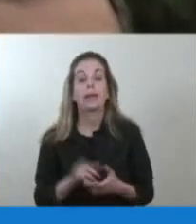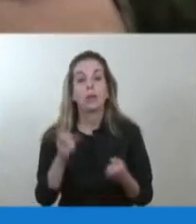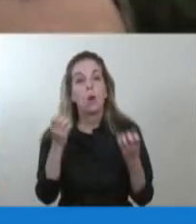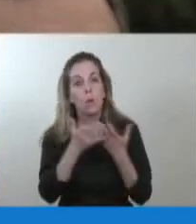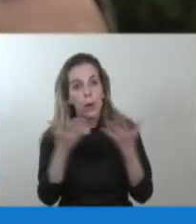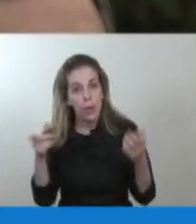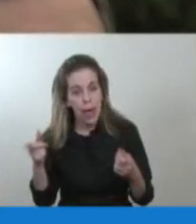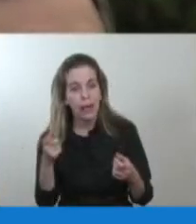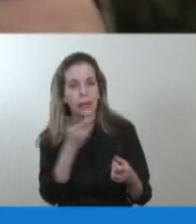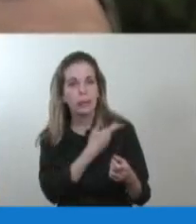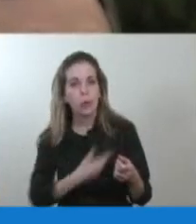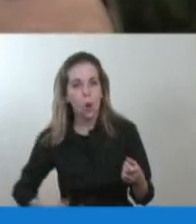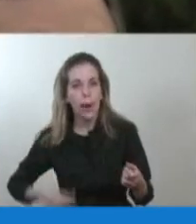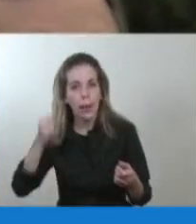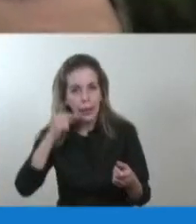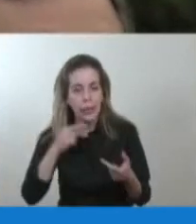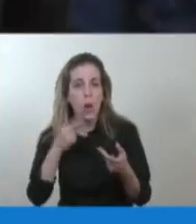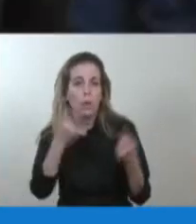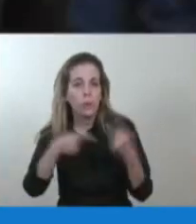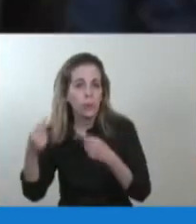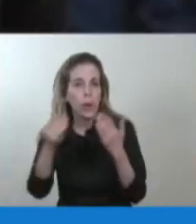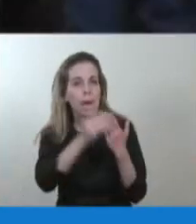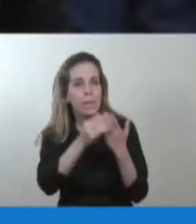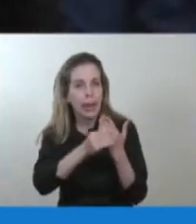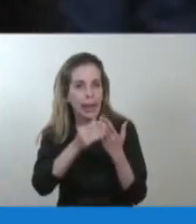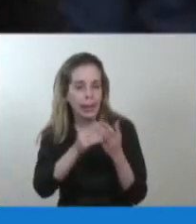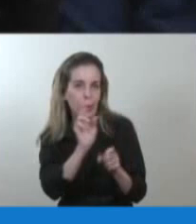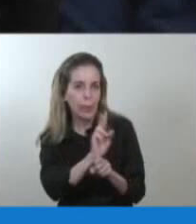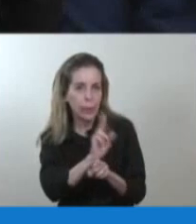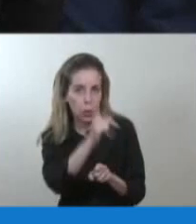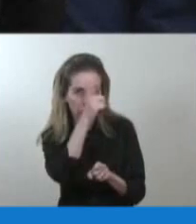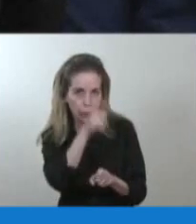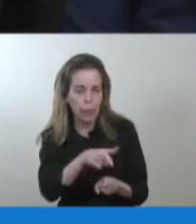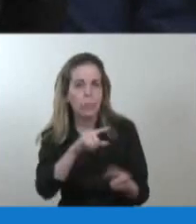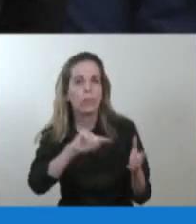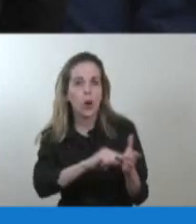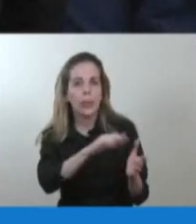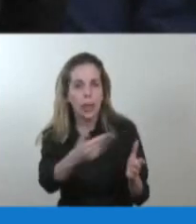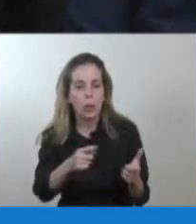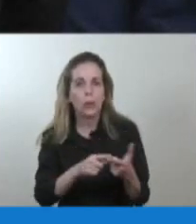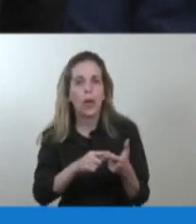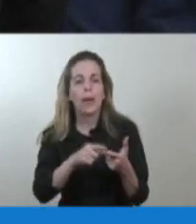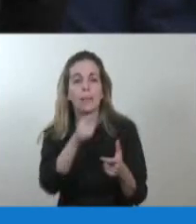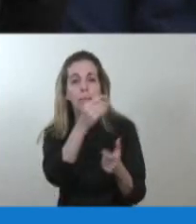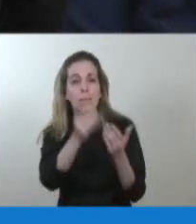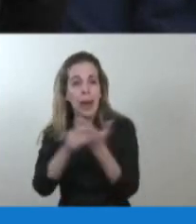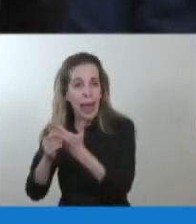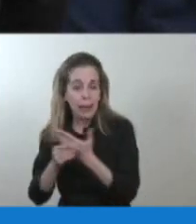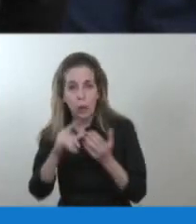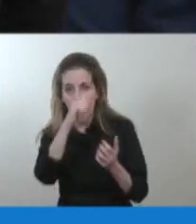gobernador ministros de seguridad de la provincia de buenos aires y de la nación